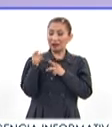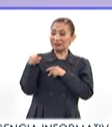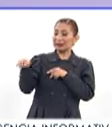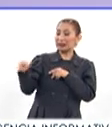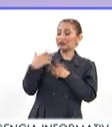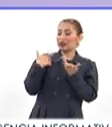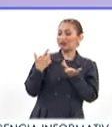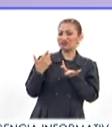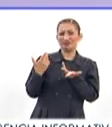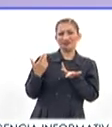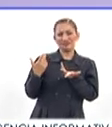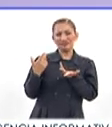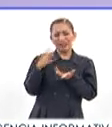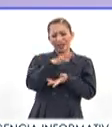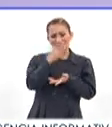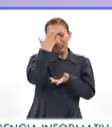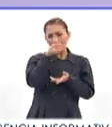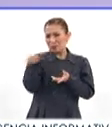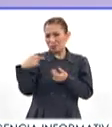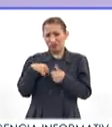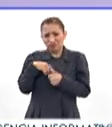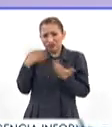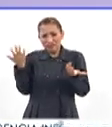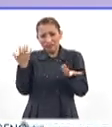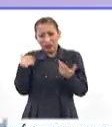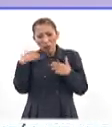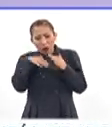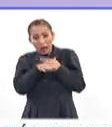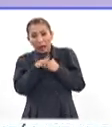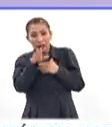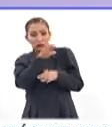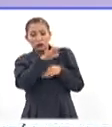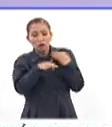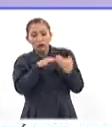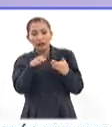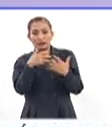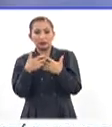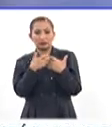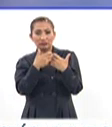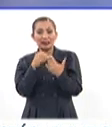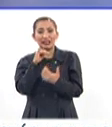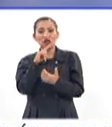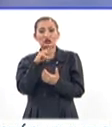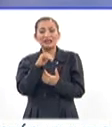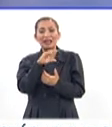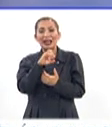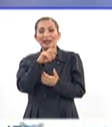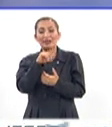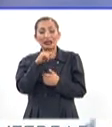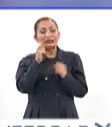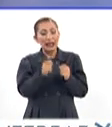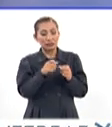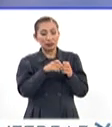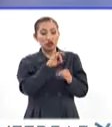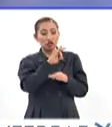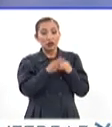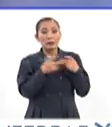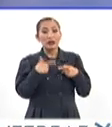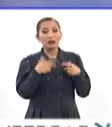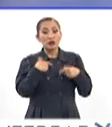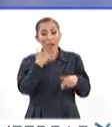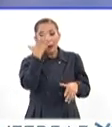ciertos medios, pero que, bueno, pues seguramente estamos inmersos en todas estas industrias creativas. Claro, son cosas que todos